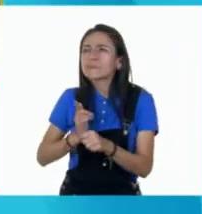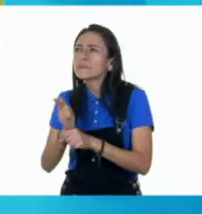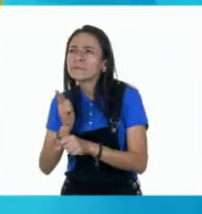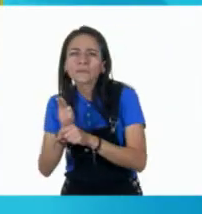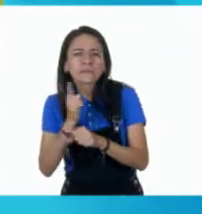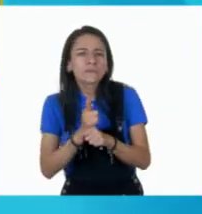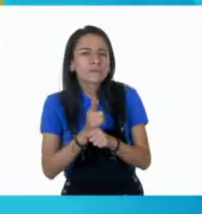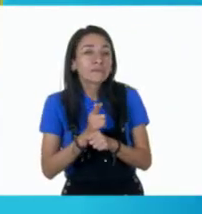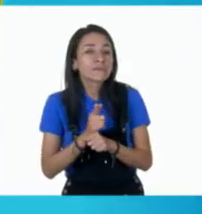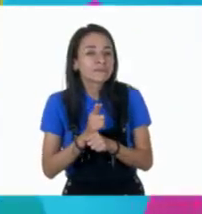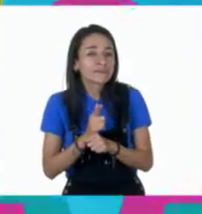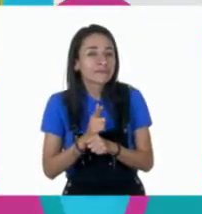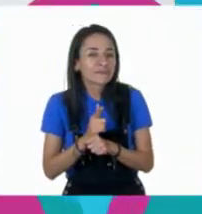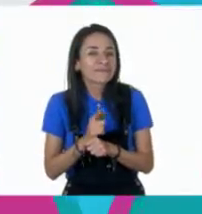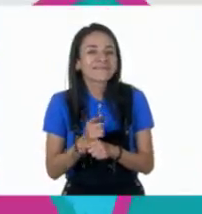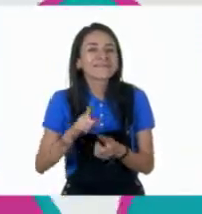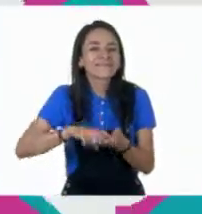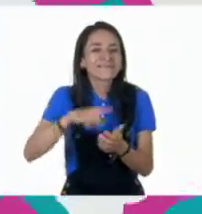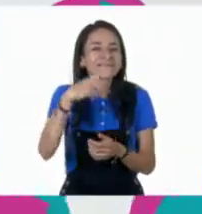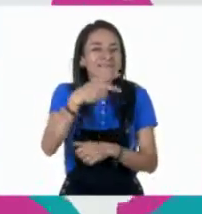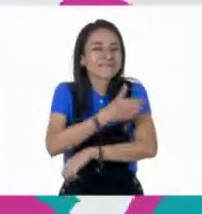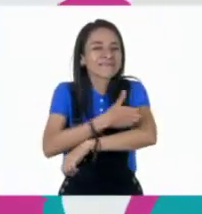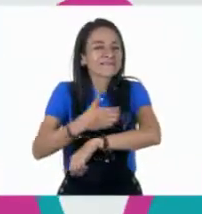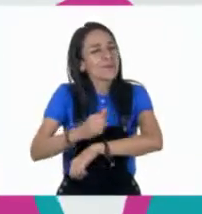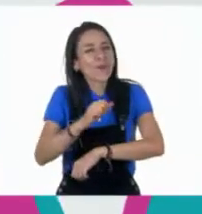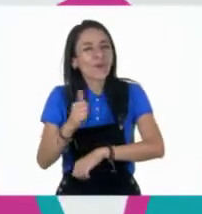la participación de uno de sus compañeros.